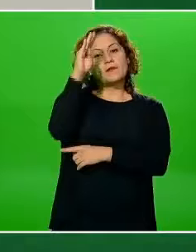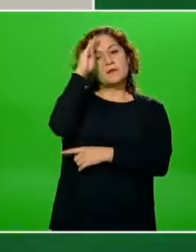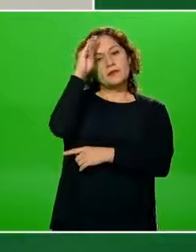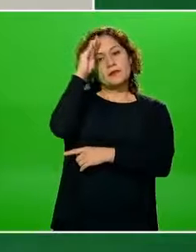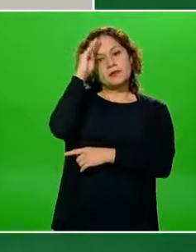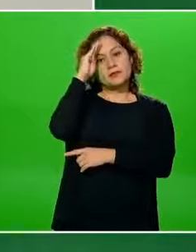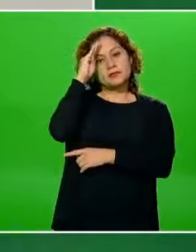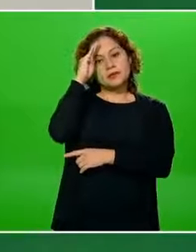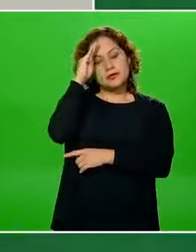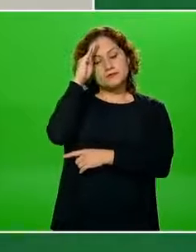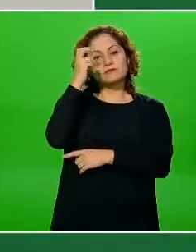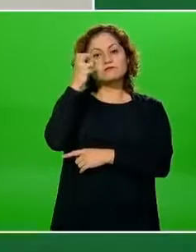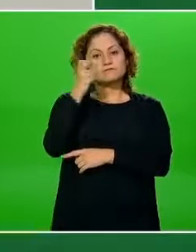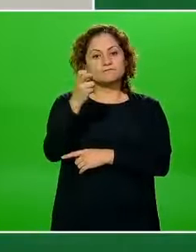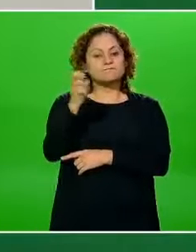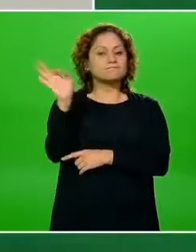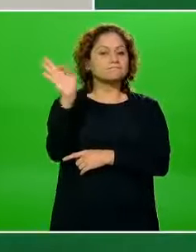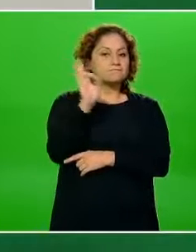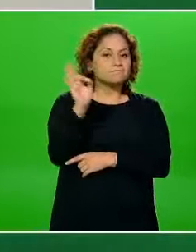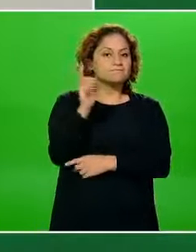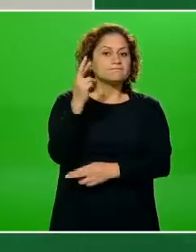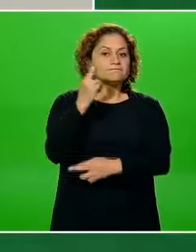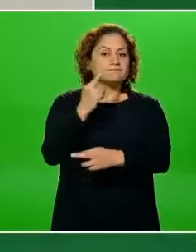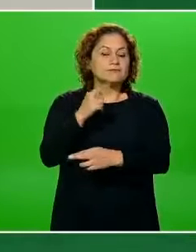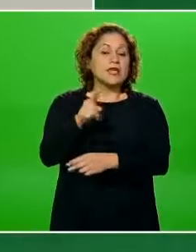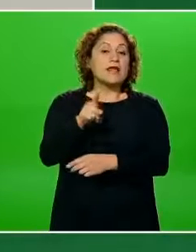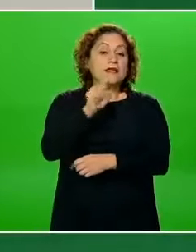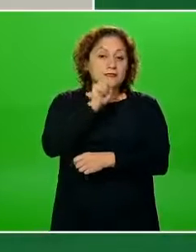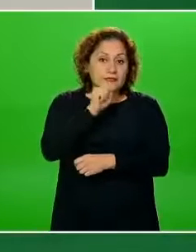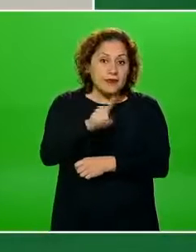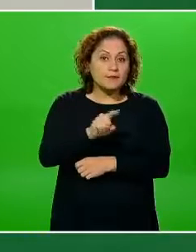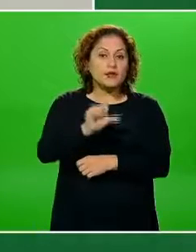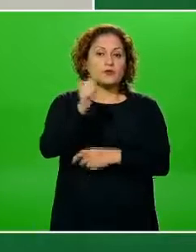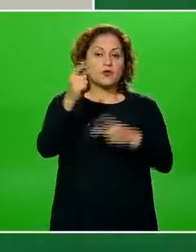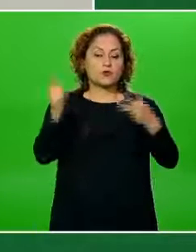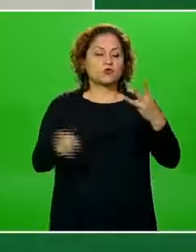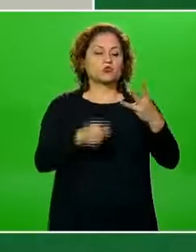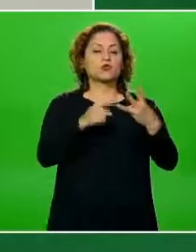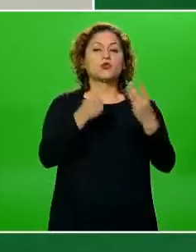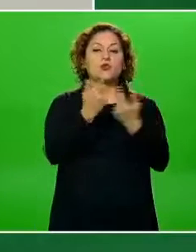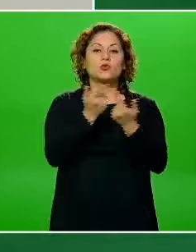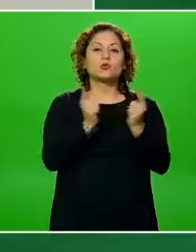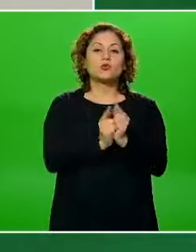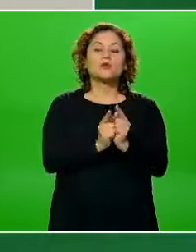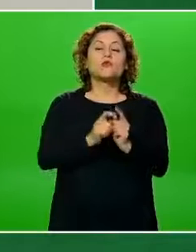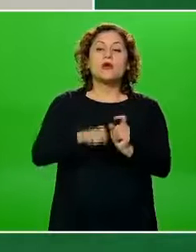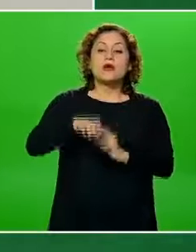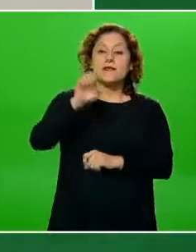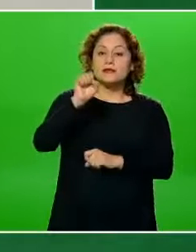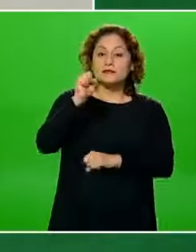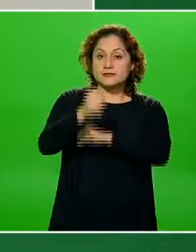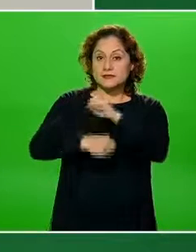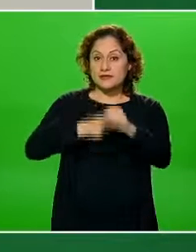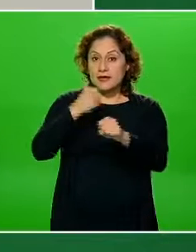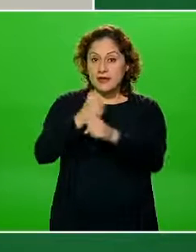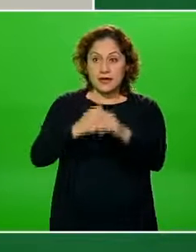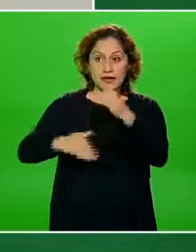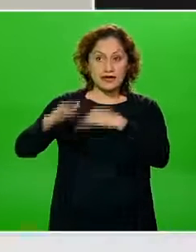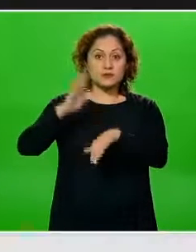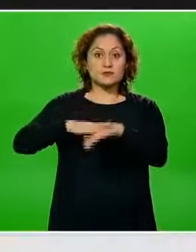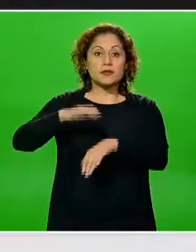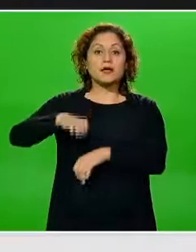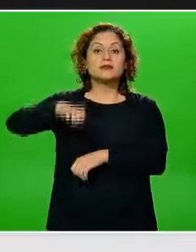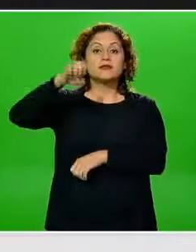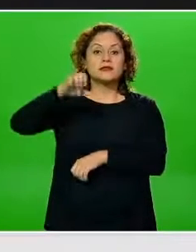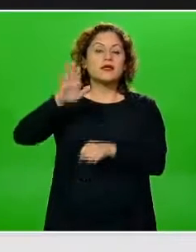que es la edad, es decir, tener 60 o más años de edad contribuye de manera importante a